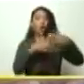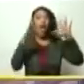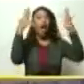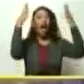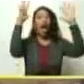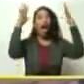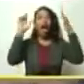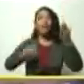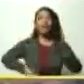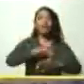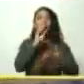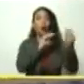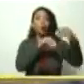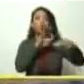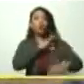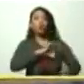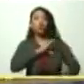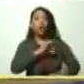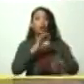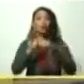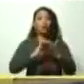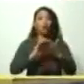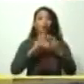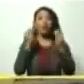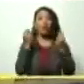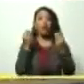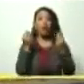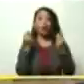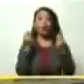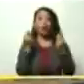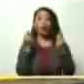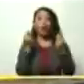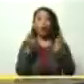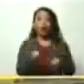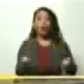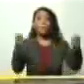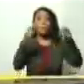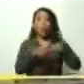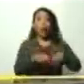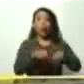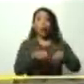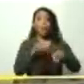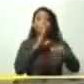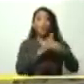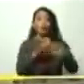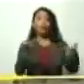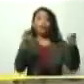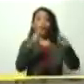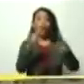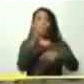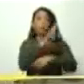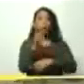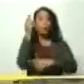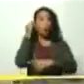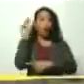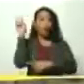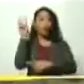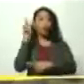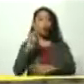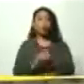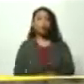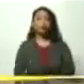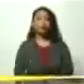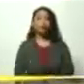la firma del acuerdo social para recuperar dinero que nos bloquearon que nos robaron que nos congelaron a la República Bolivariana de Venezuela